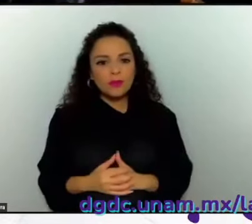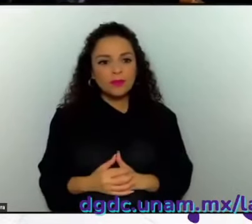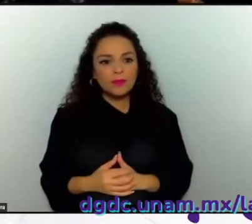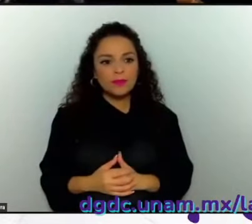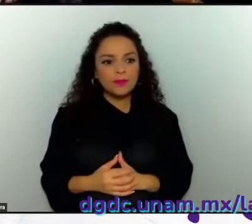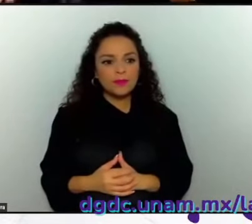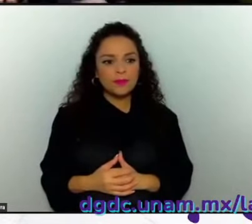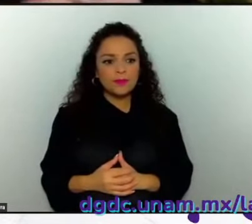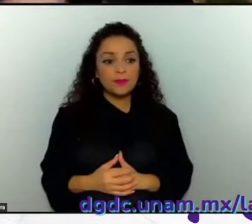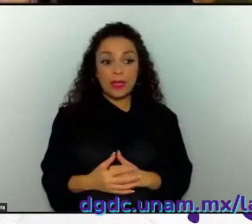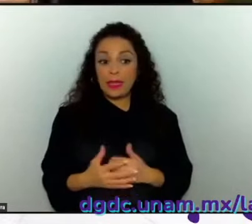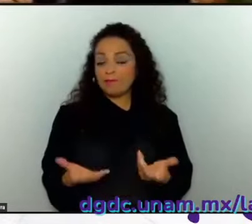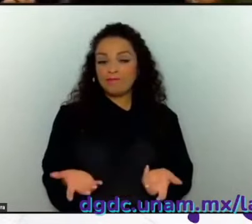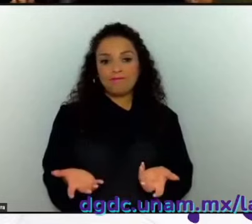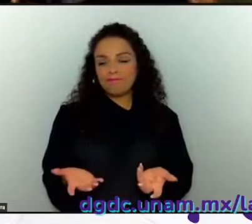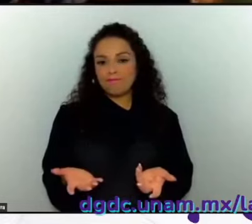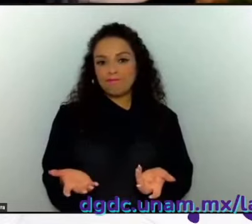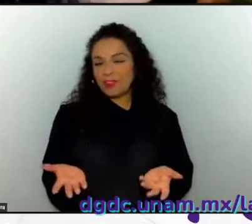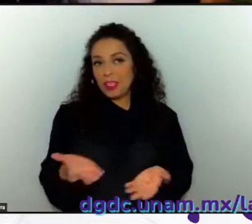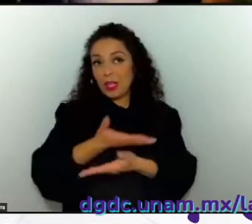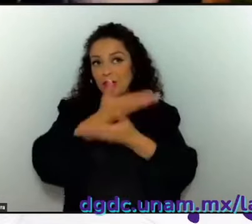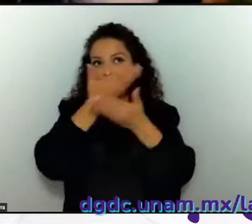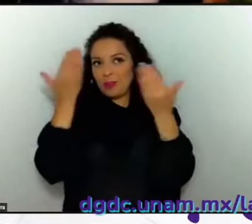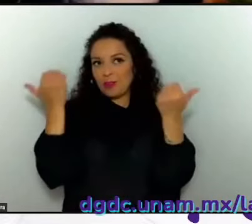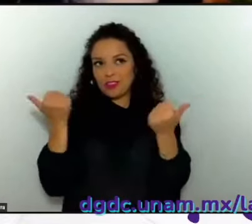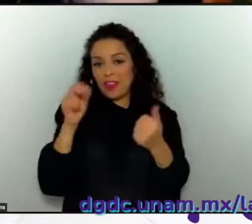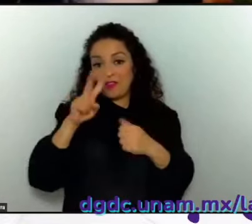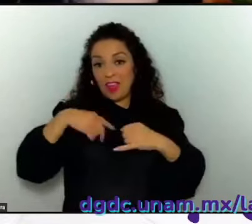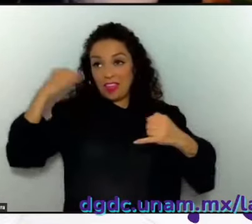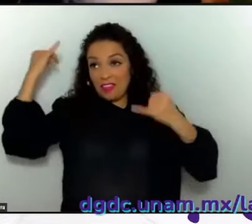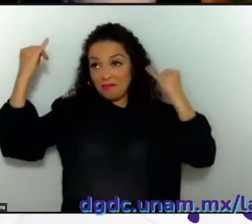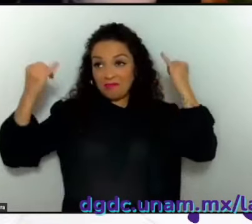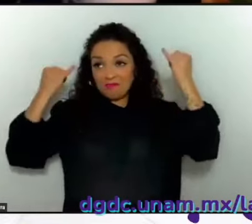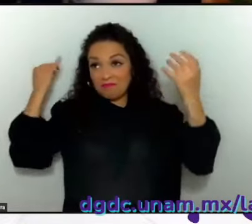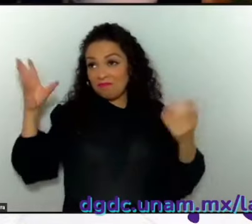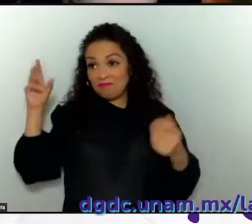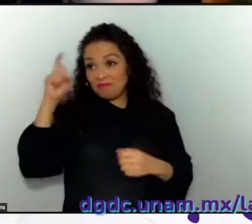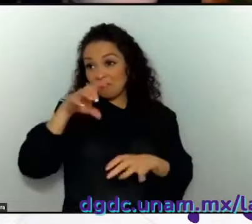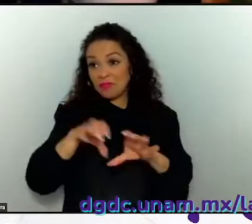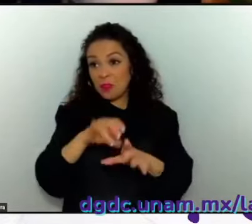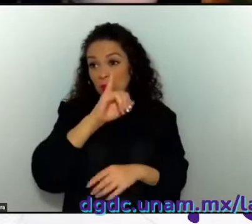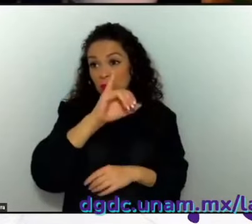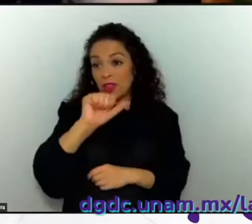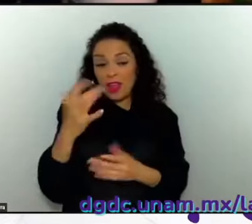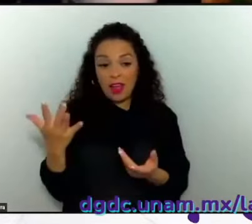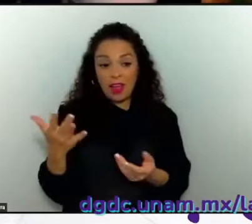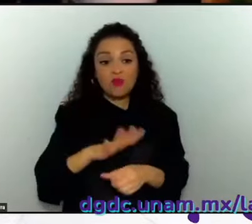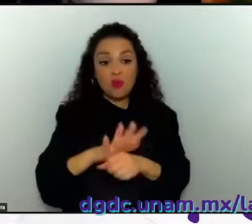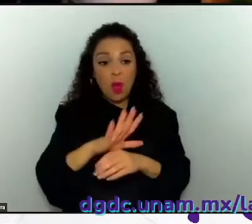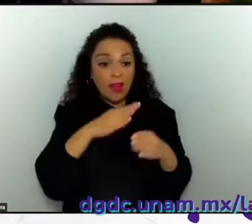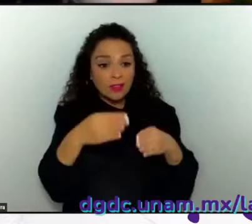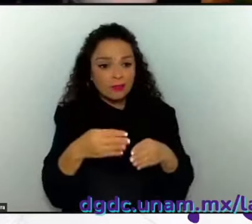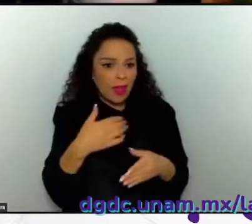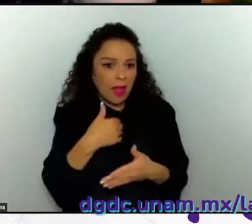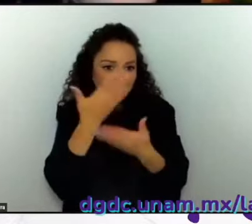Sin especular, no sabemos todavía, no tenemos ni idea de cómo hacer una inteligencia artificial. Depende a qué te refieras.